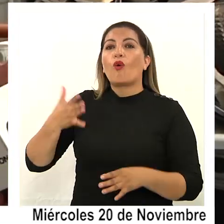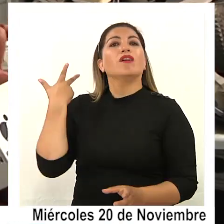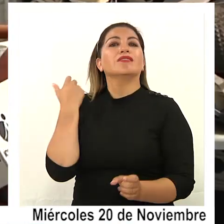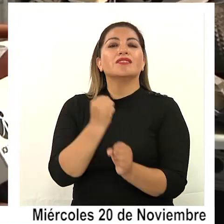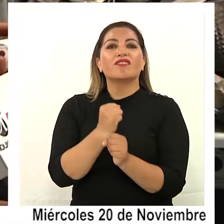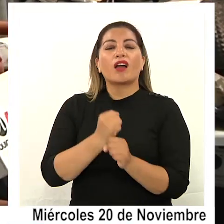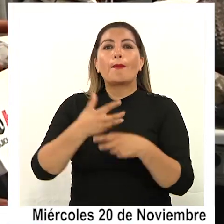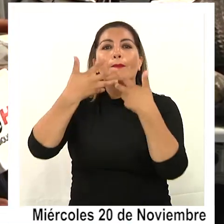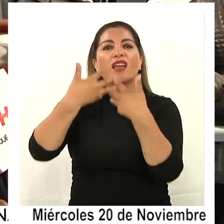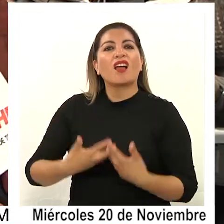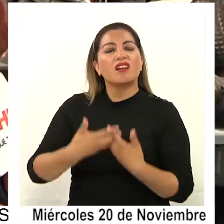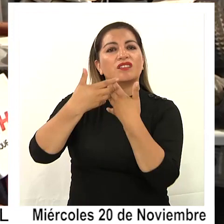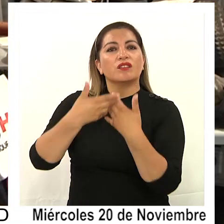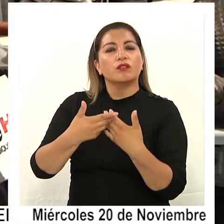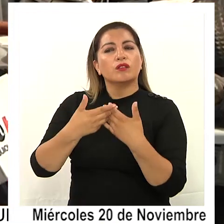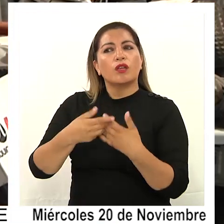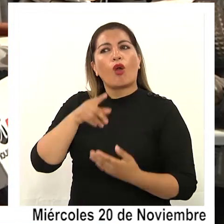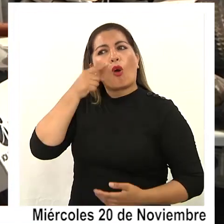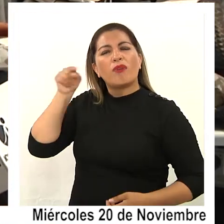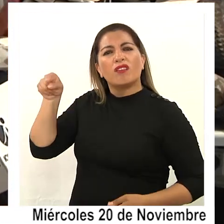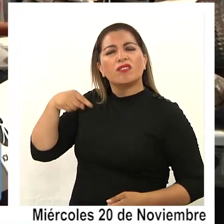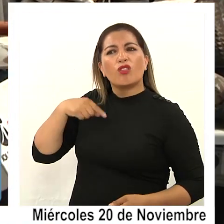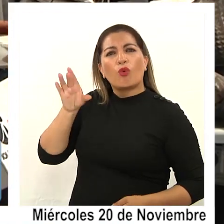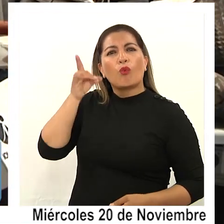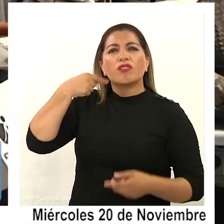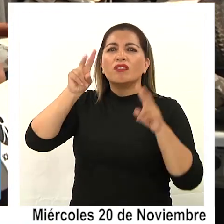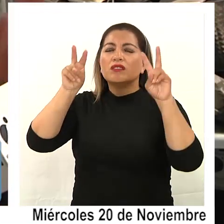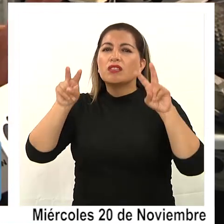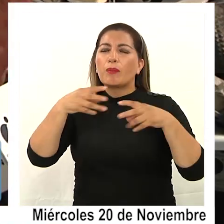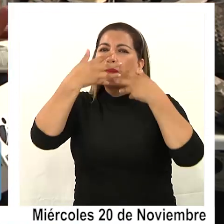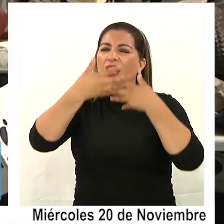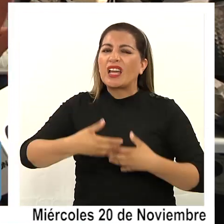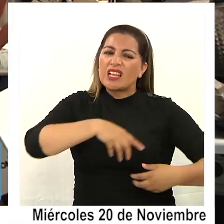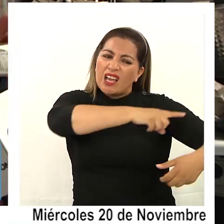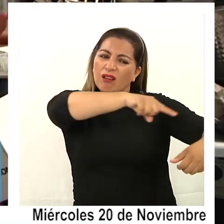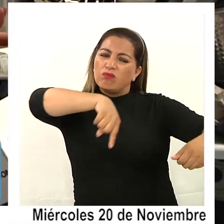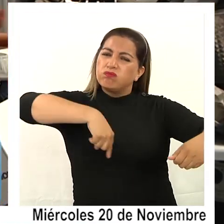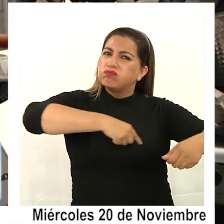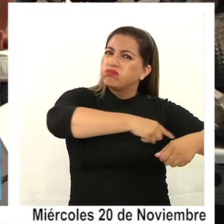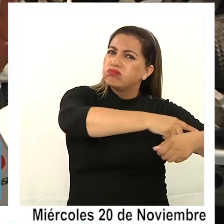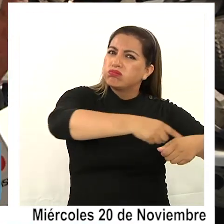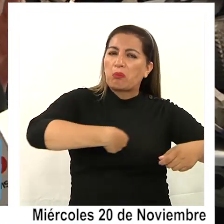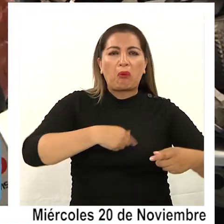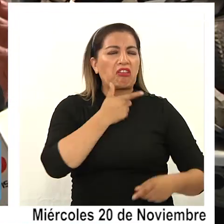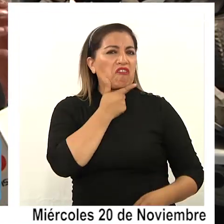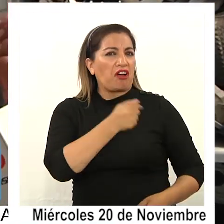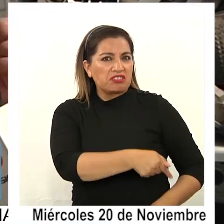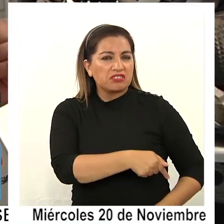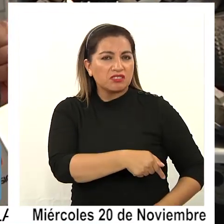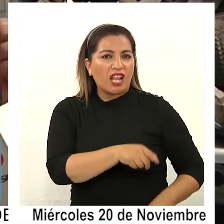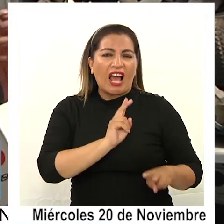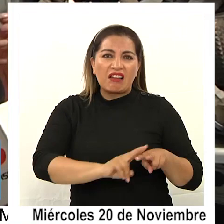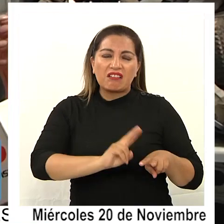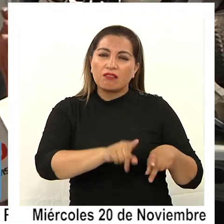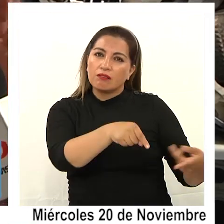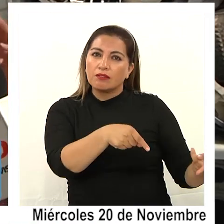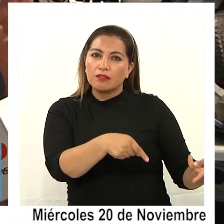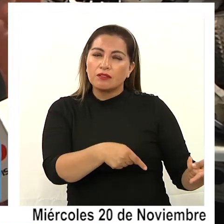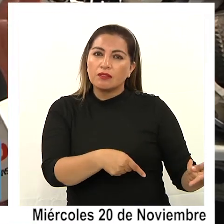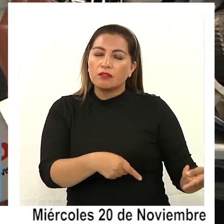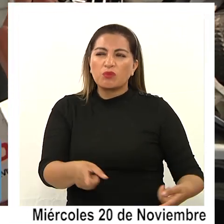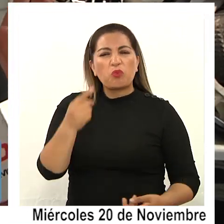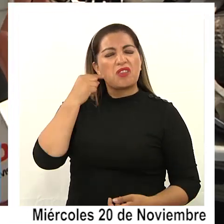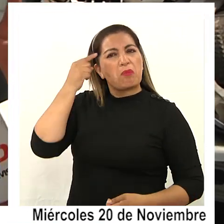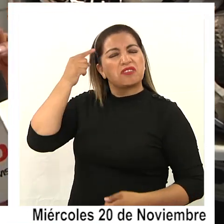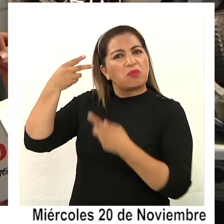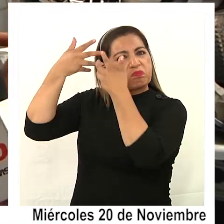mecánico, él se empezó a dar cuenta que la parte mecánica de la lavadora era muy fácil de arreglar. Entonces un